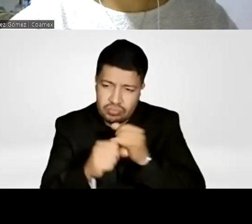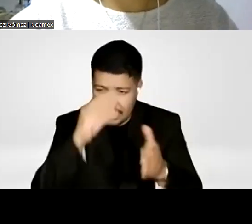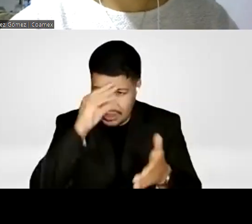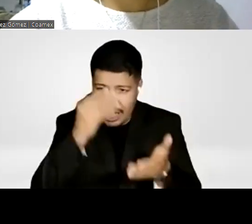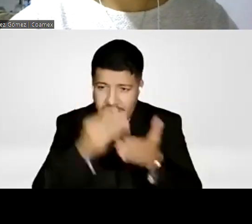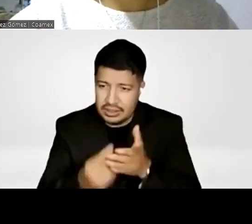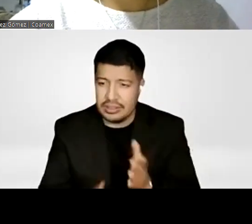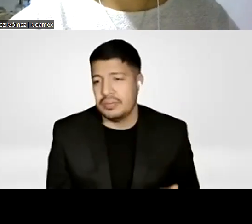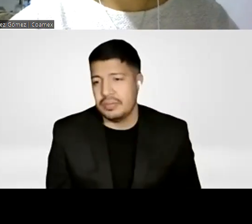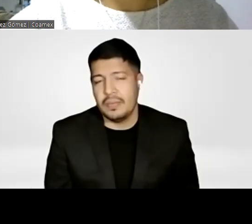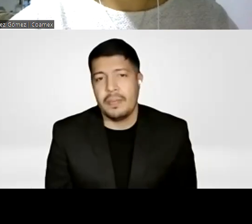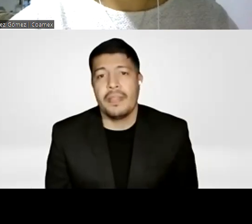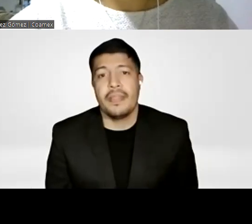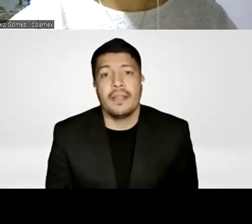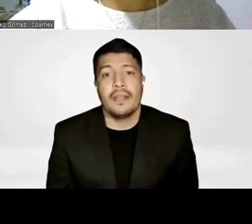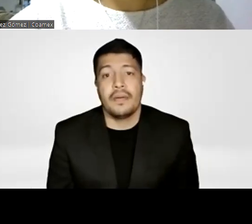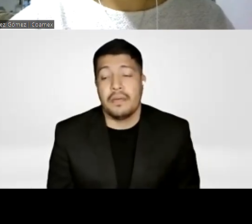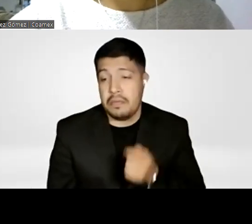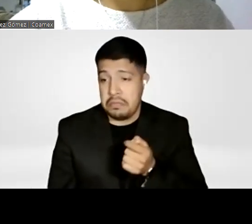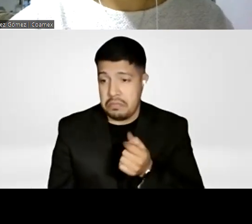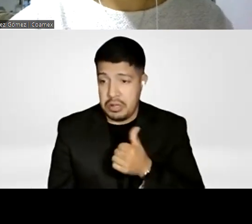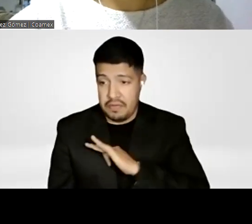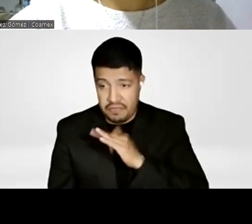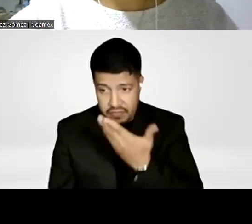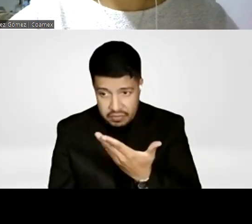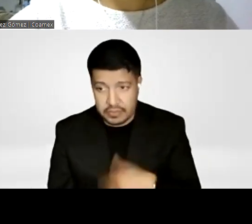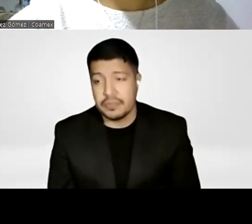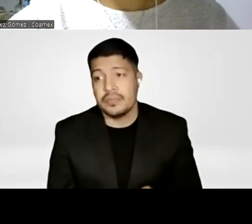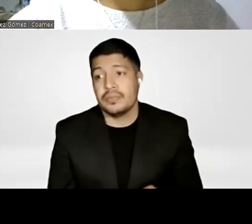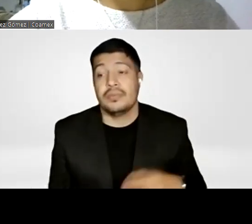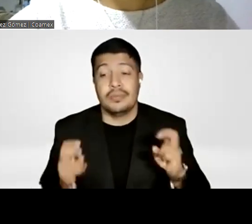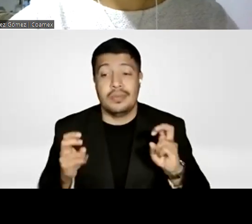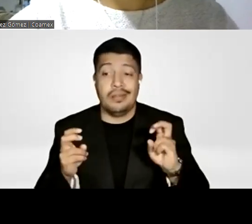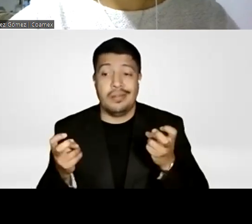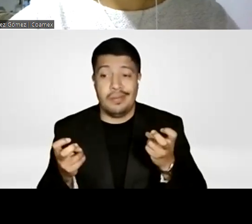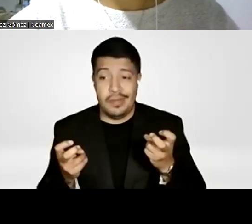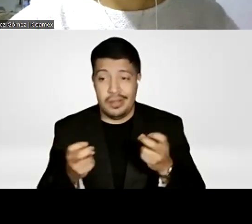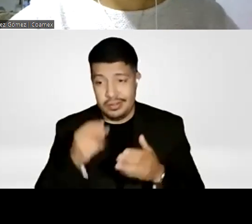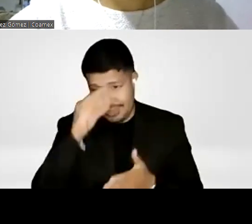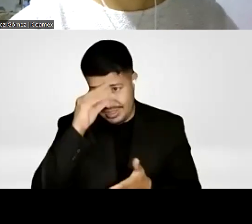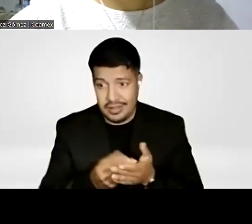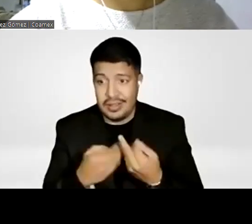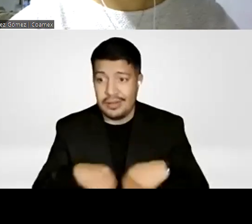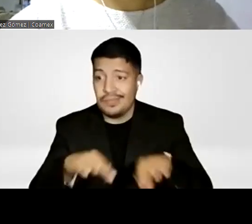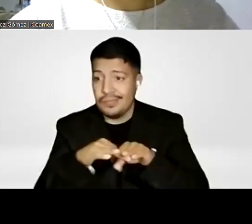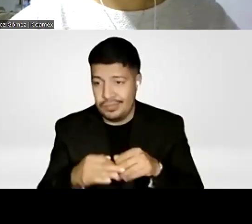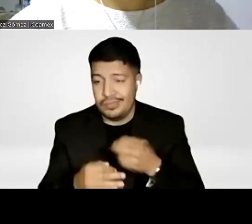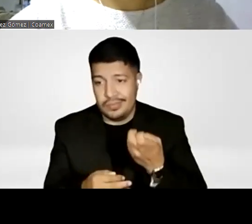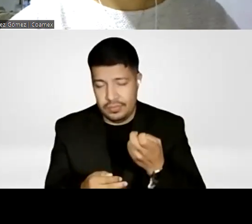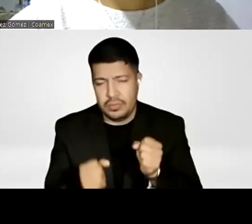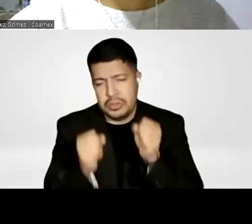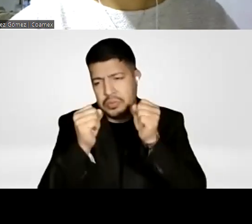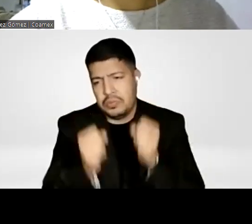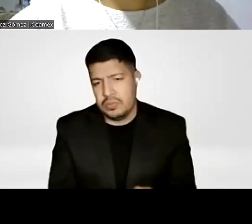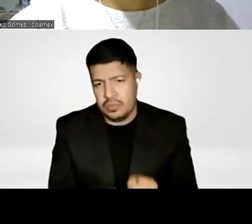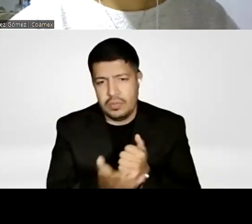Bueno, primero muchas felicidades porque tienes un tema de tesis importante que seguramente va a